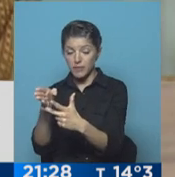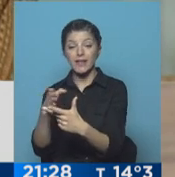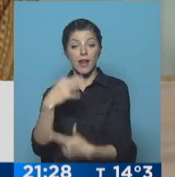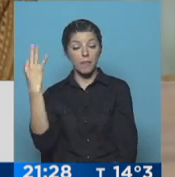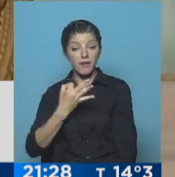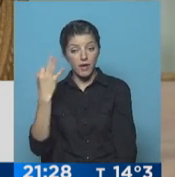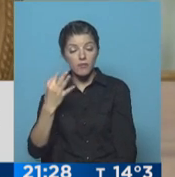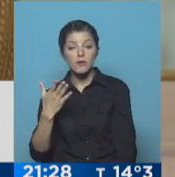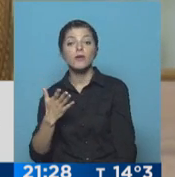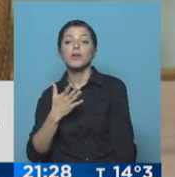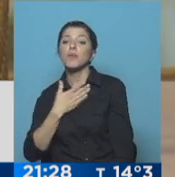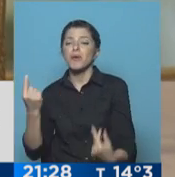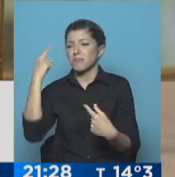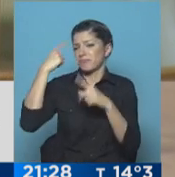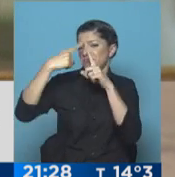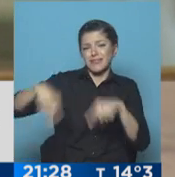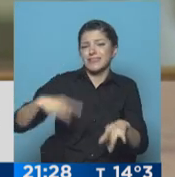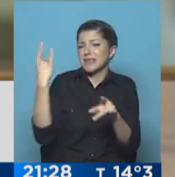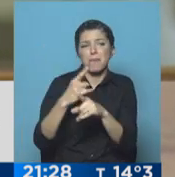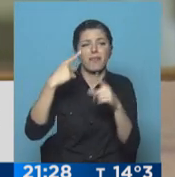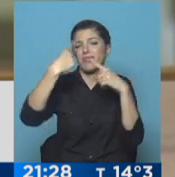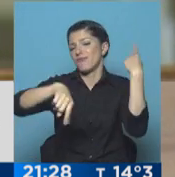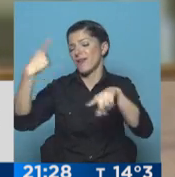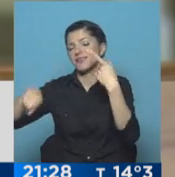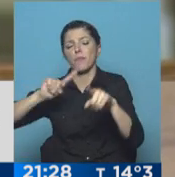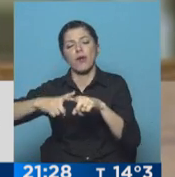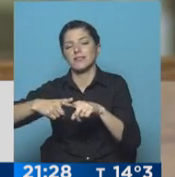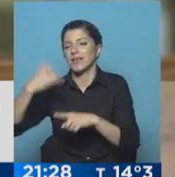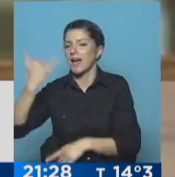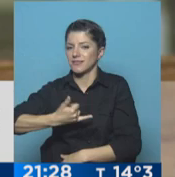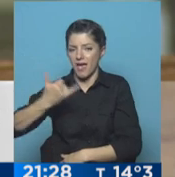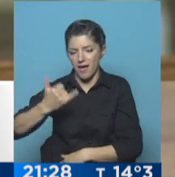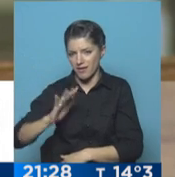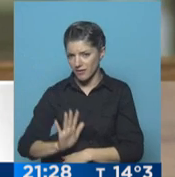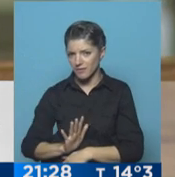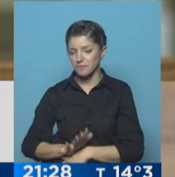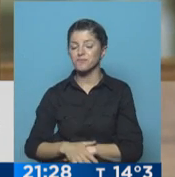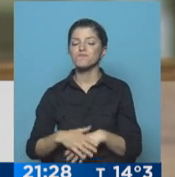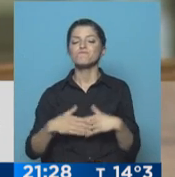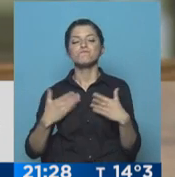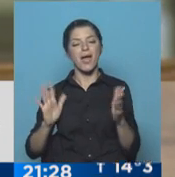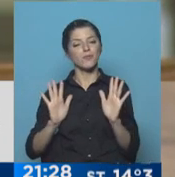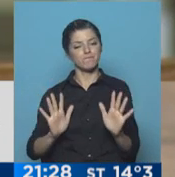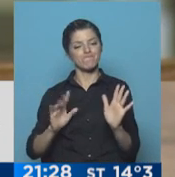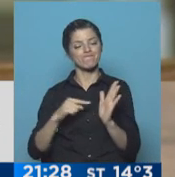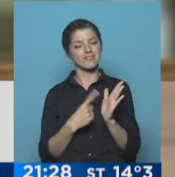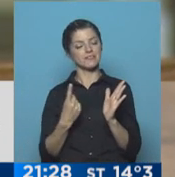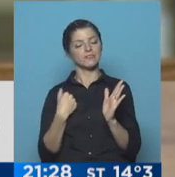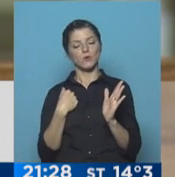se puede tener diferencias, siempre puede haber diferencias políticas, pero